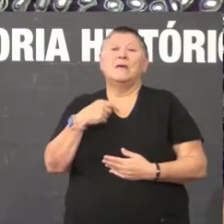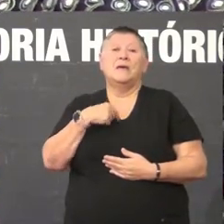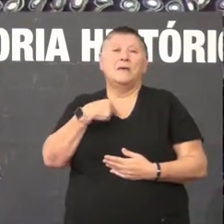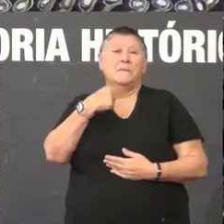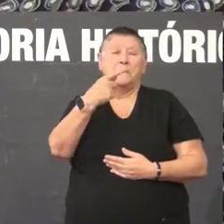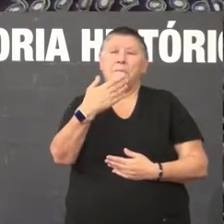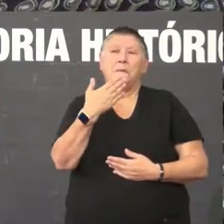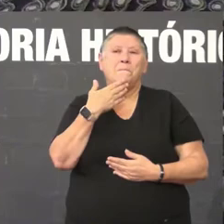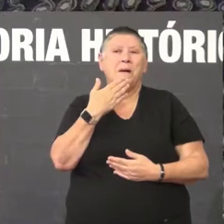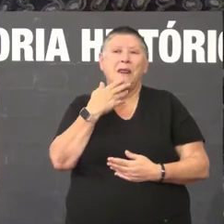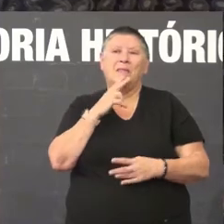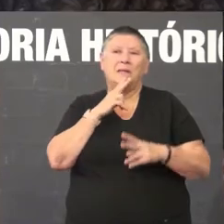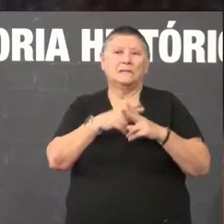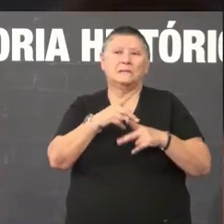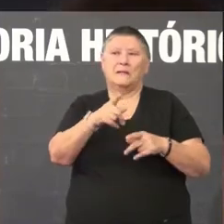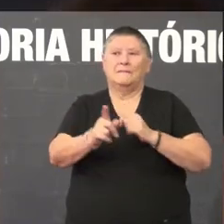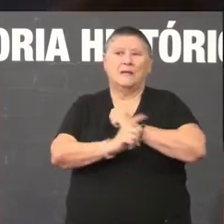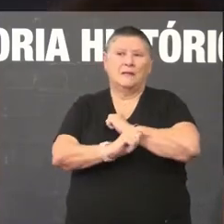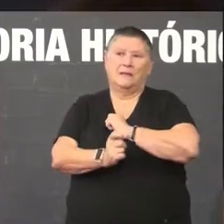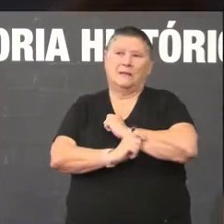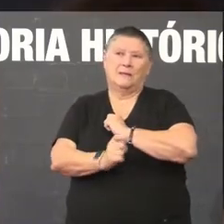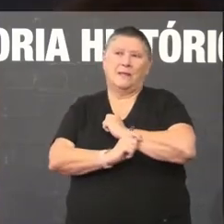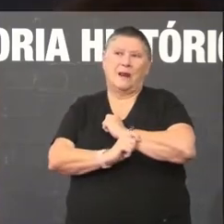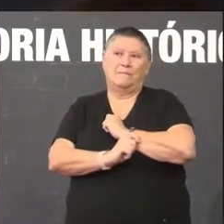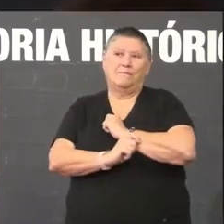que é unha trampa porque